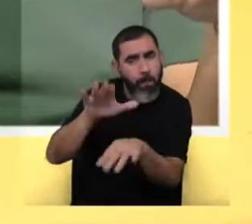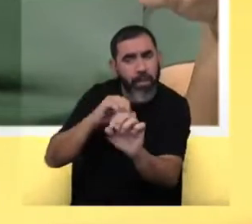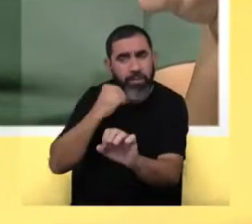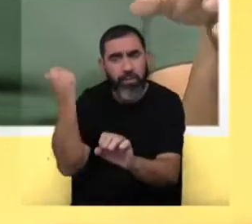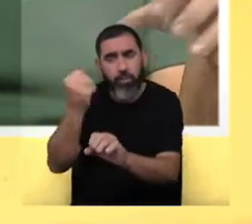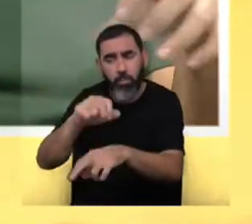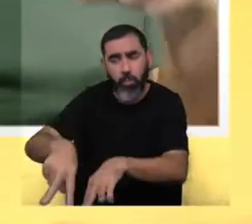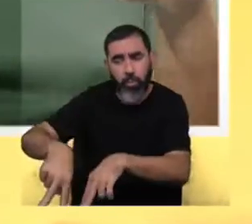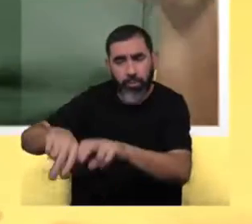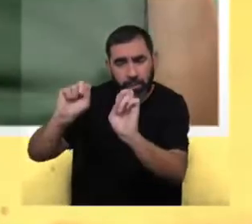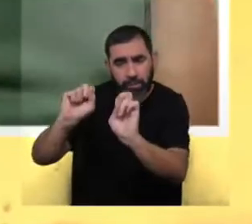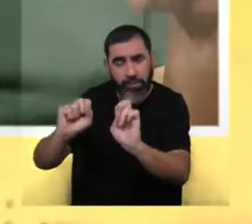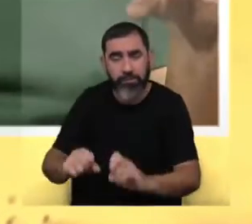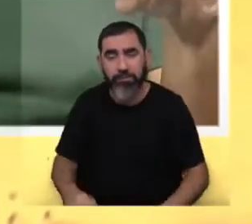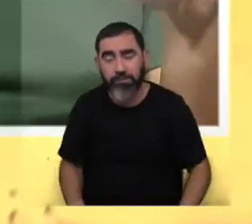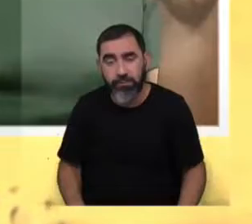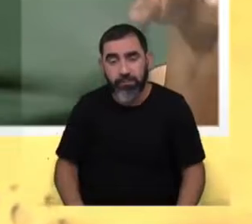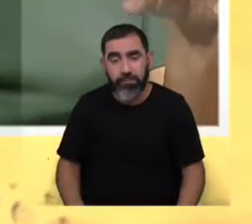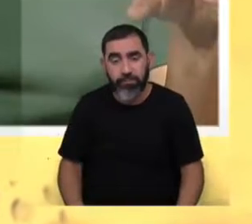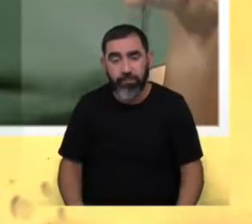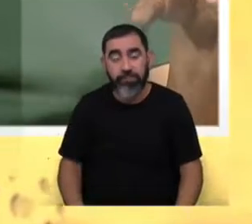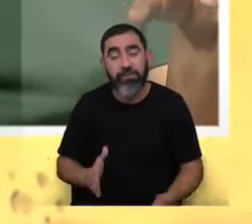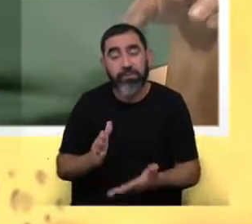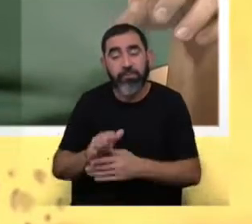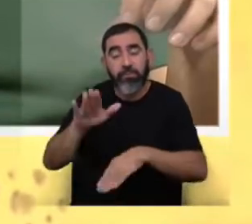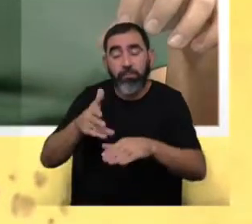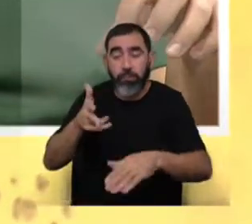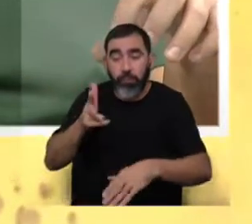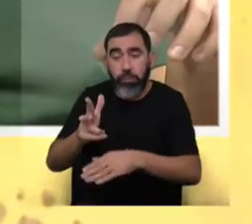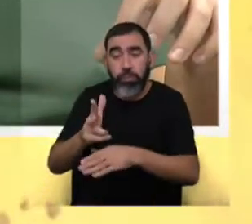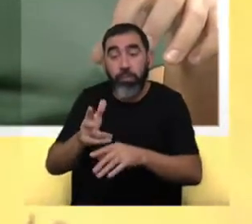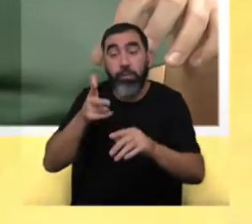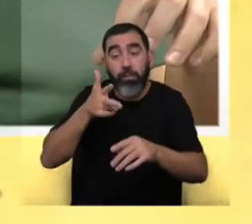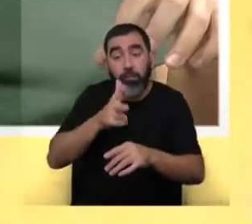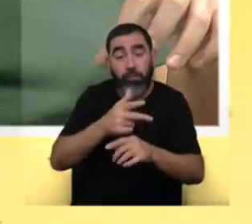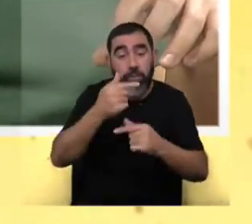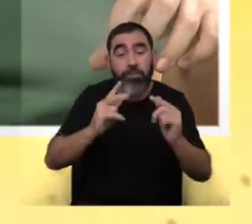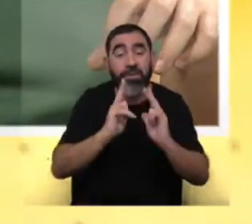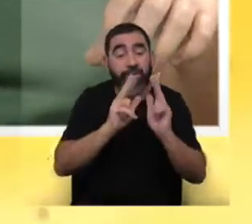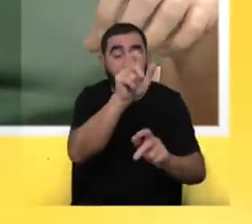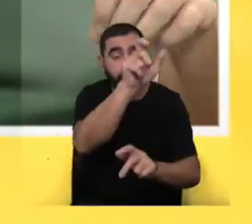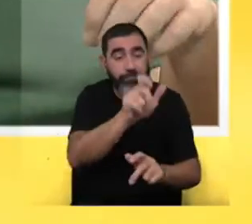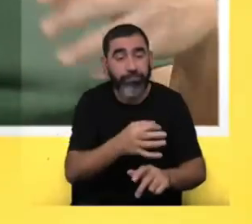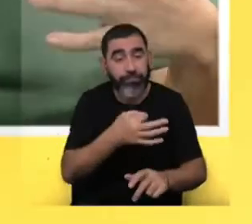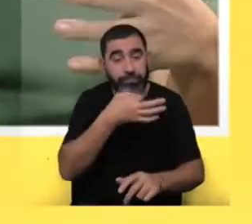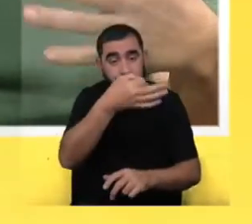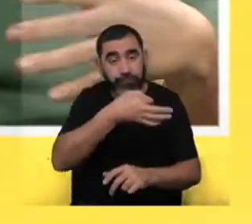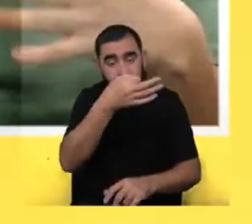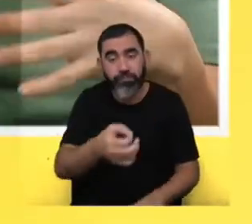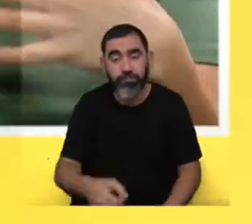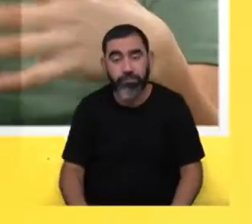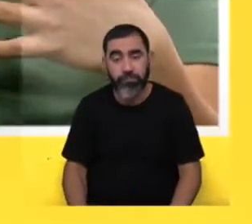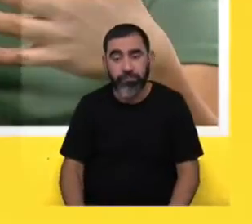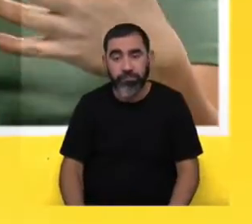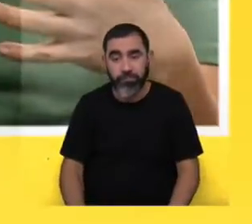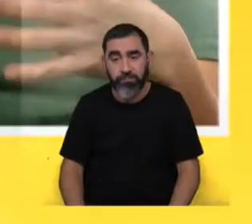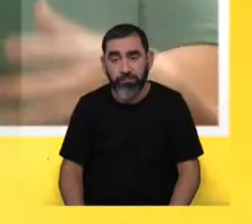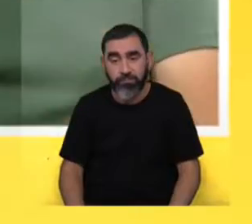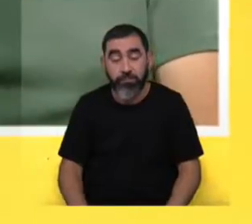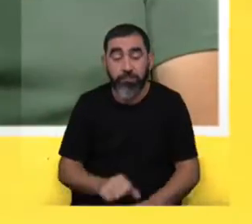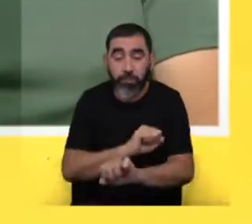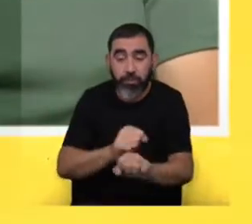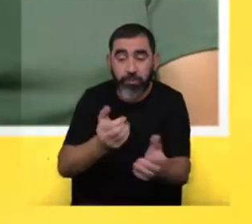para la investigación, siempre en relación a las fechas de los hechos y a la fecha de las cosas que dicen las personas. Eso es lo que nos permite es